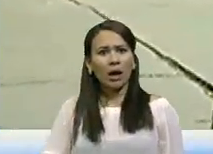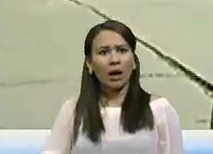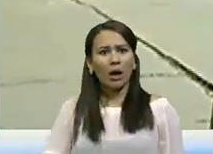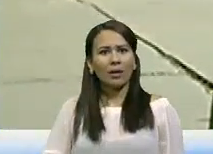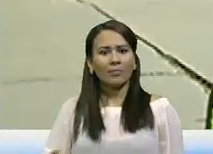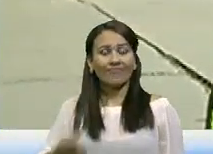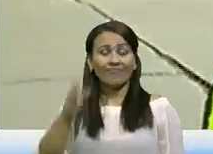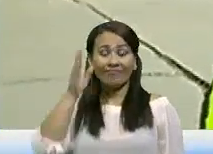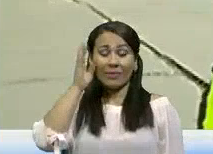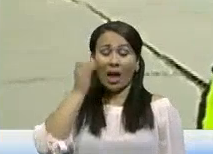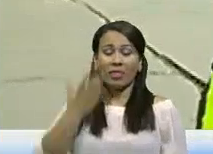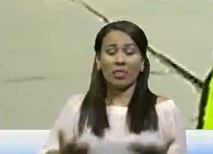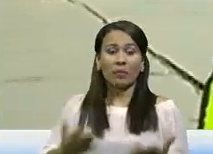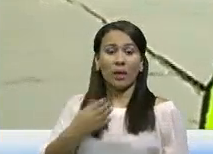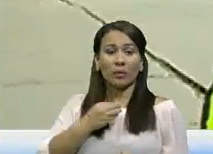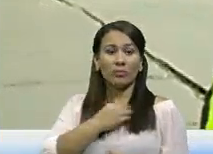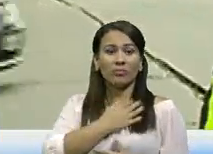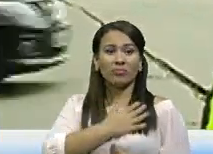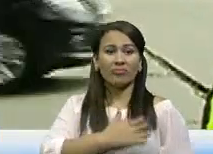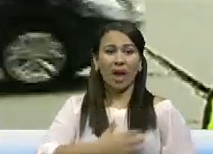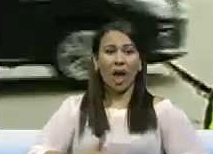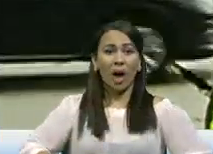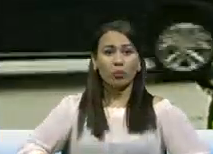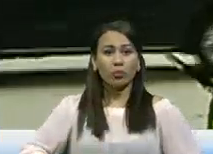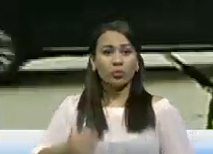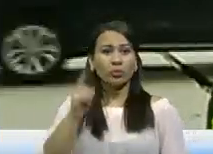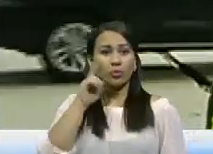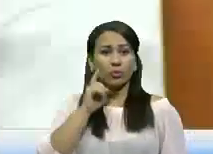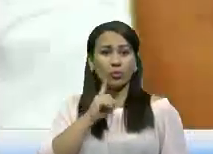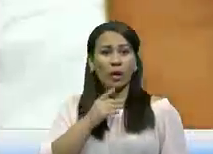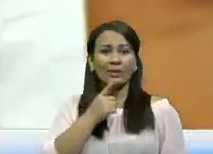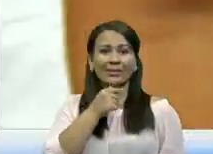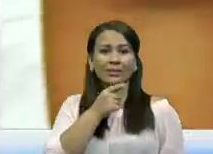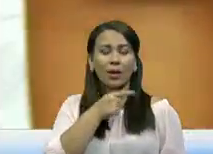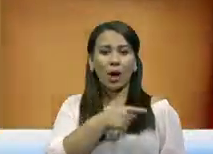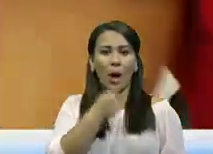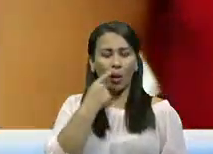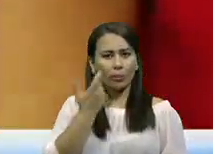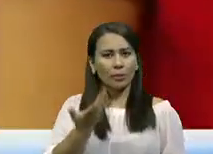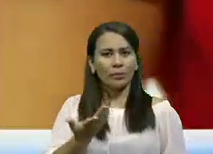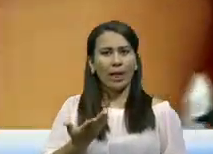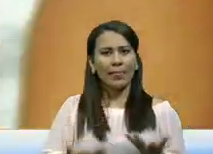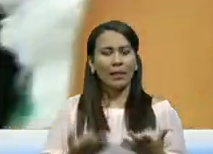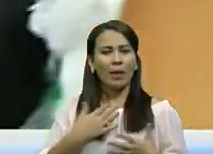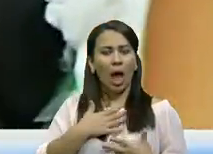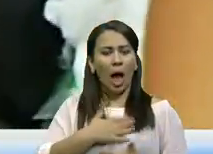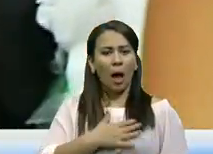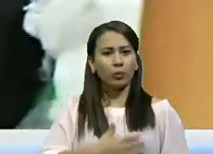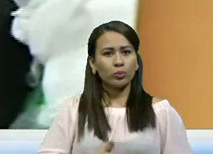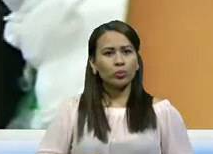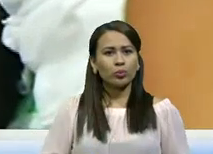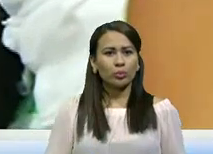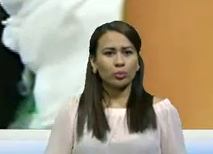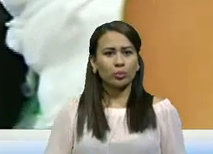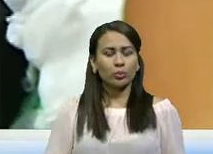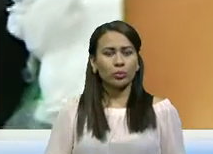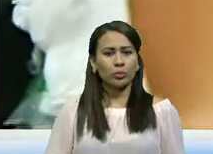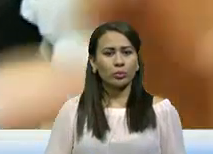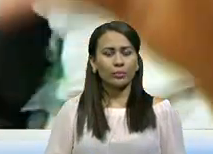sido abusada sexualmente por su padrastro. Puede haber habido un abuso, ¿ya? No, o